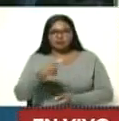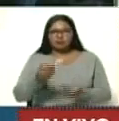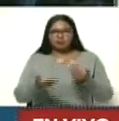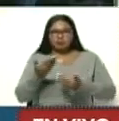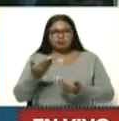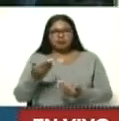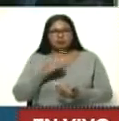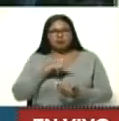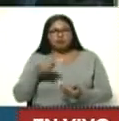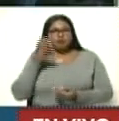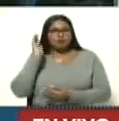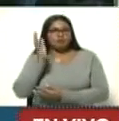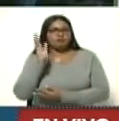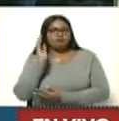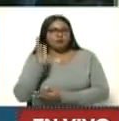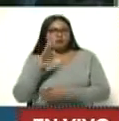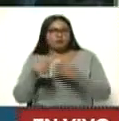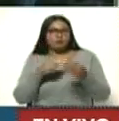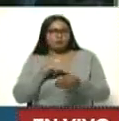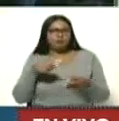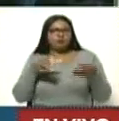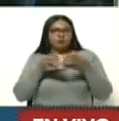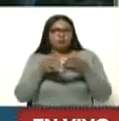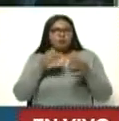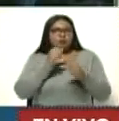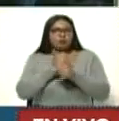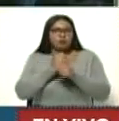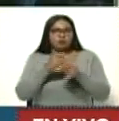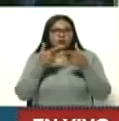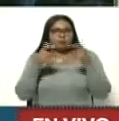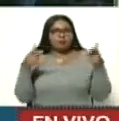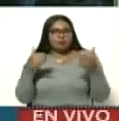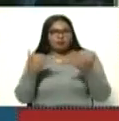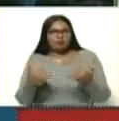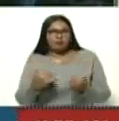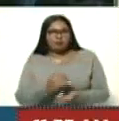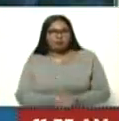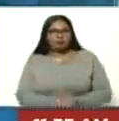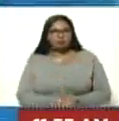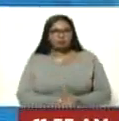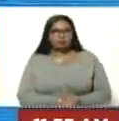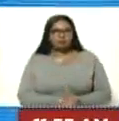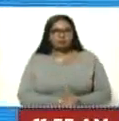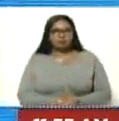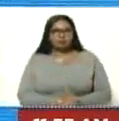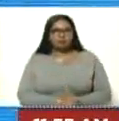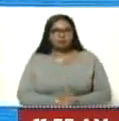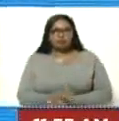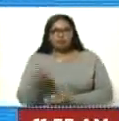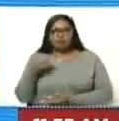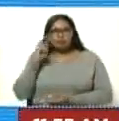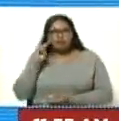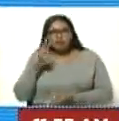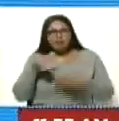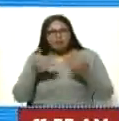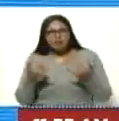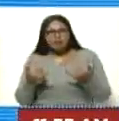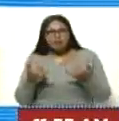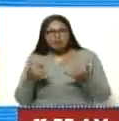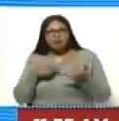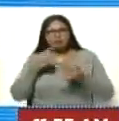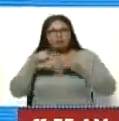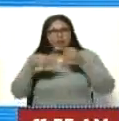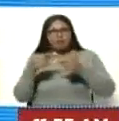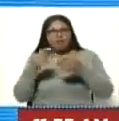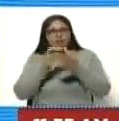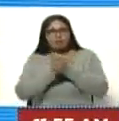del Foro de Sao Paulo, el Grupo de Trabajo Ampliado. Y tiene mucho que ver con que, compañeros y